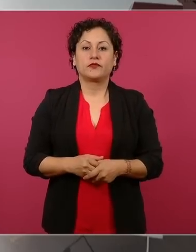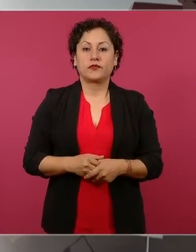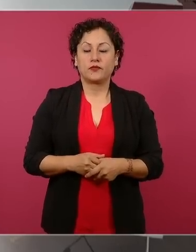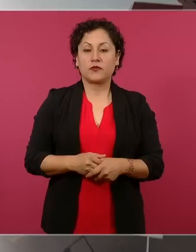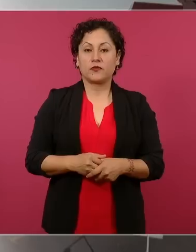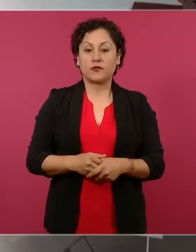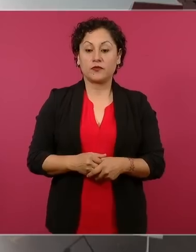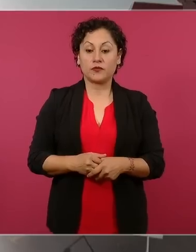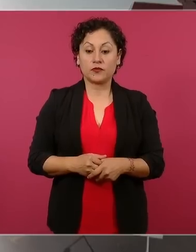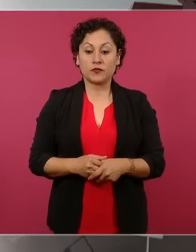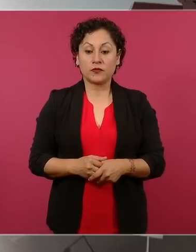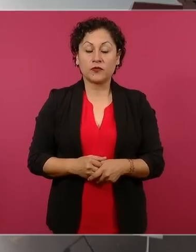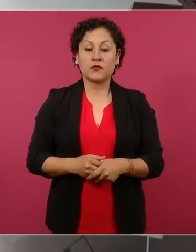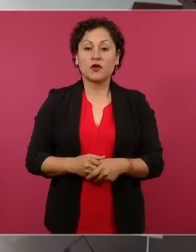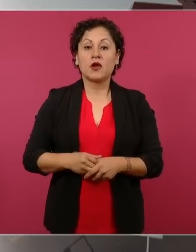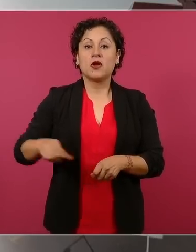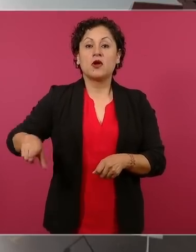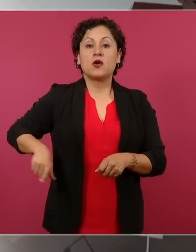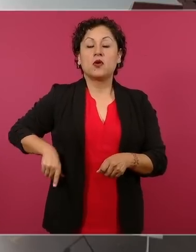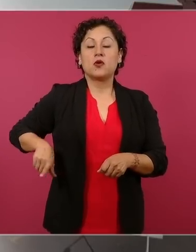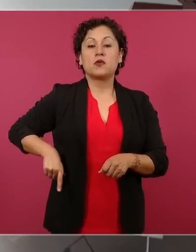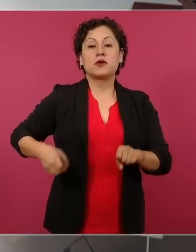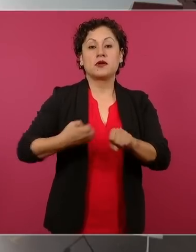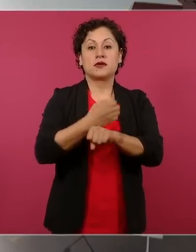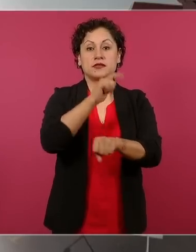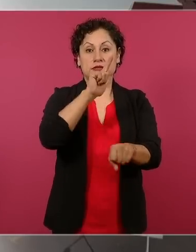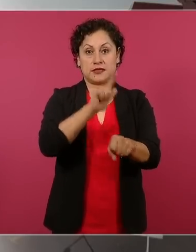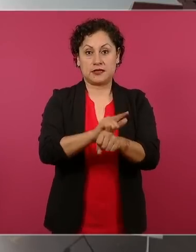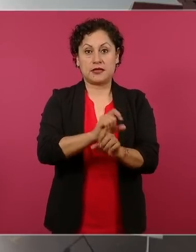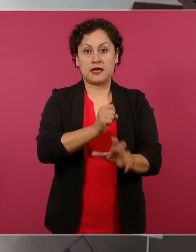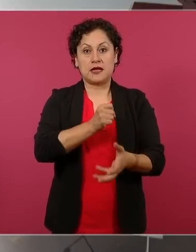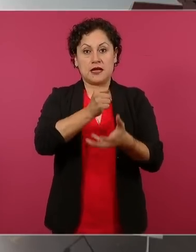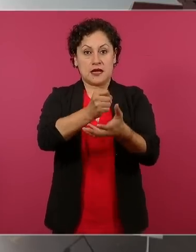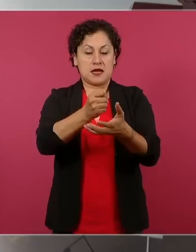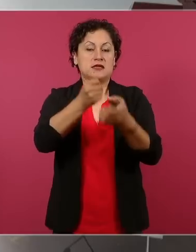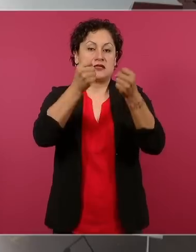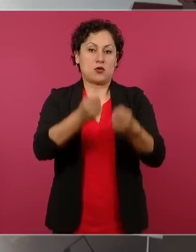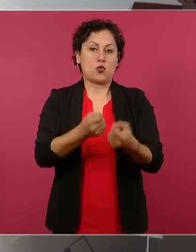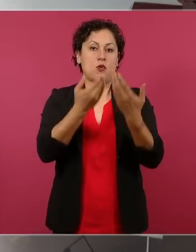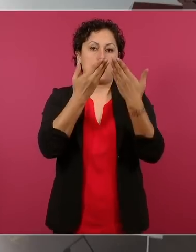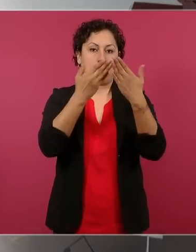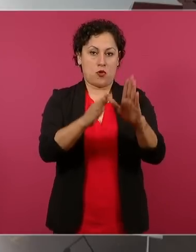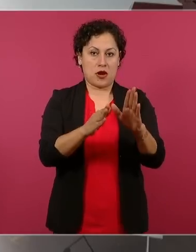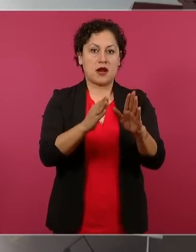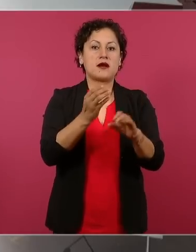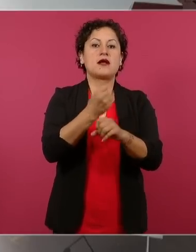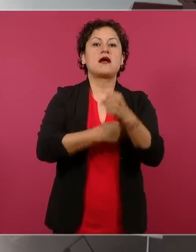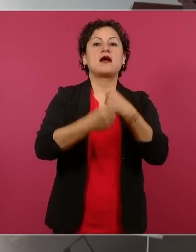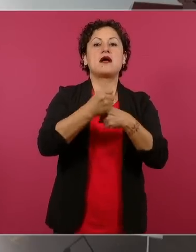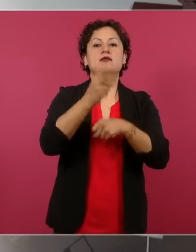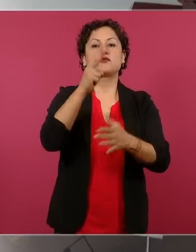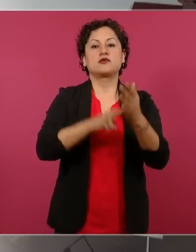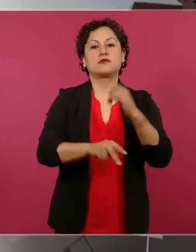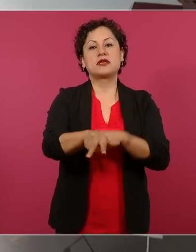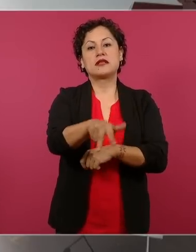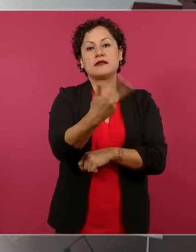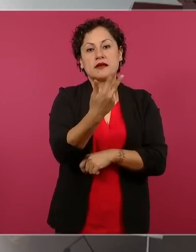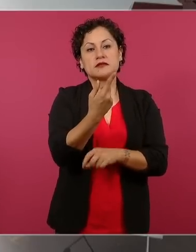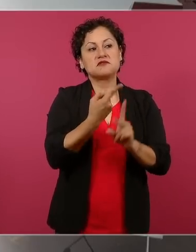gobierno estatal con recursos del Seguro Popular, un hospital en 2013 que nunca fue concluido, en